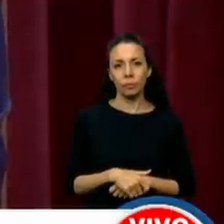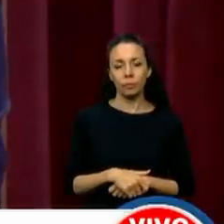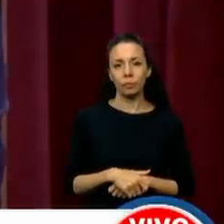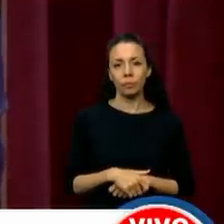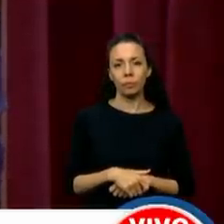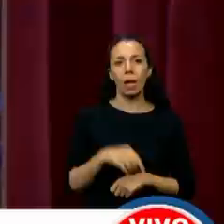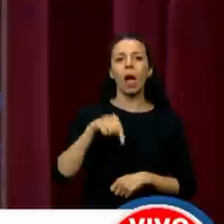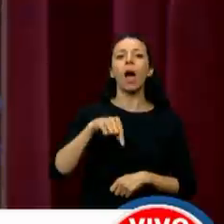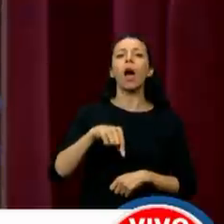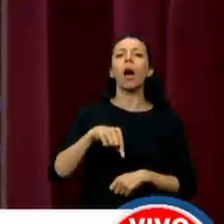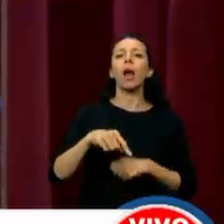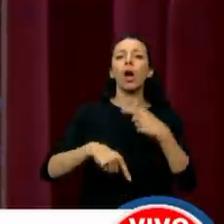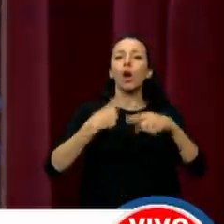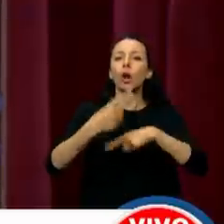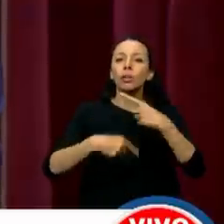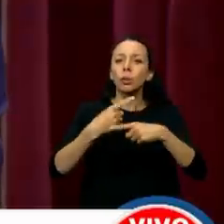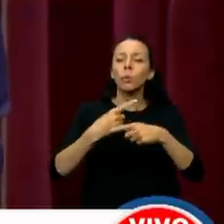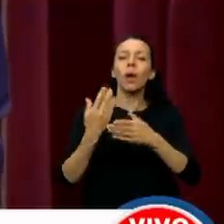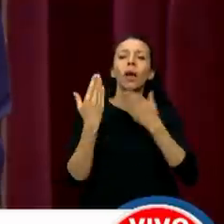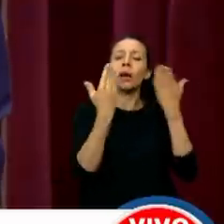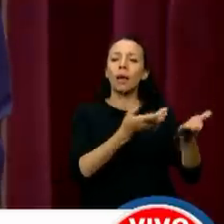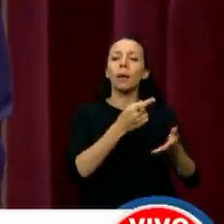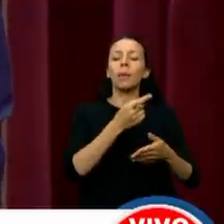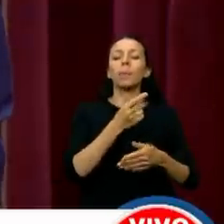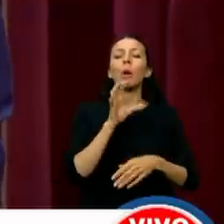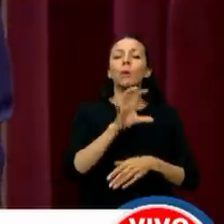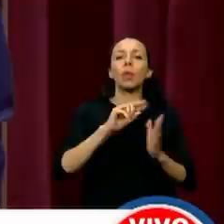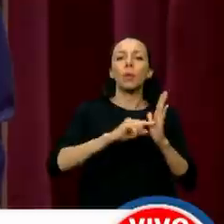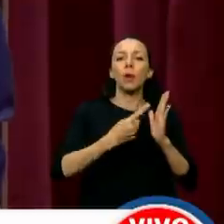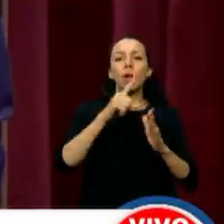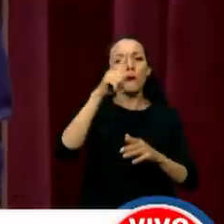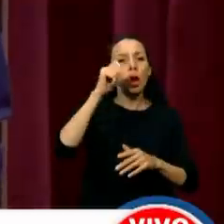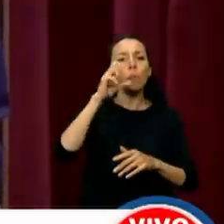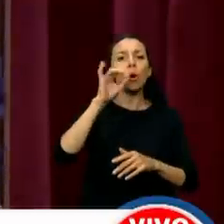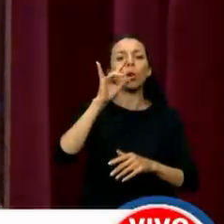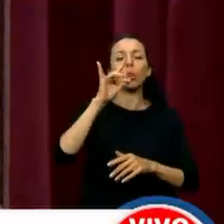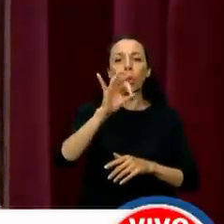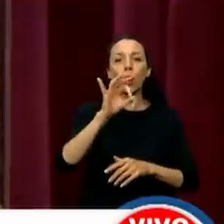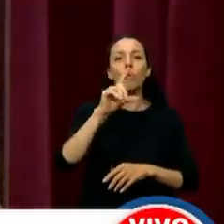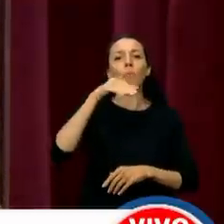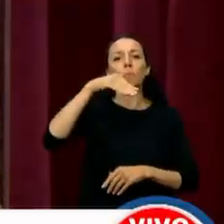continúa en el uso de la palabra el diputado por la provincia de buenos aires- leopoldo moreau